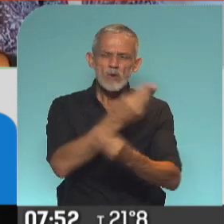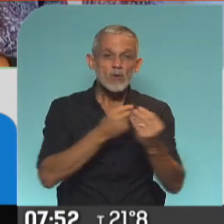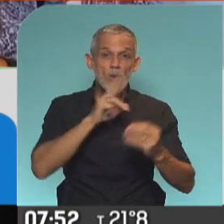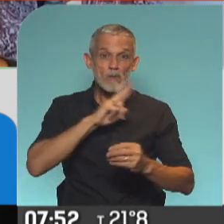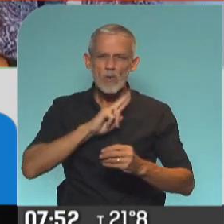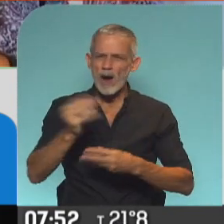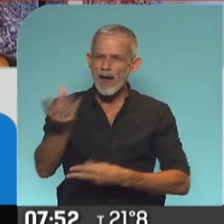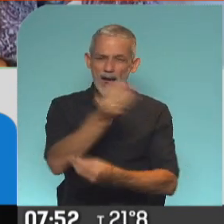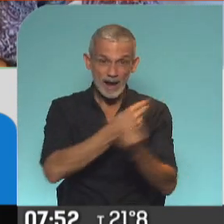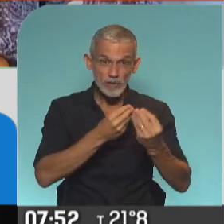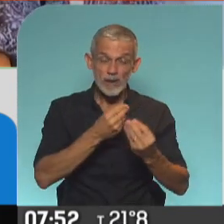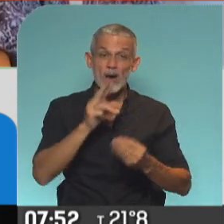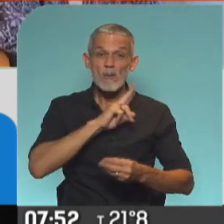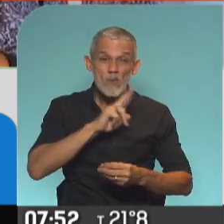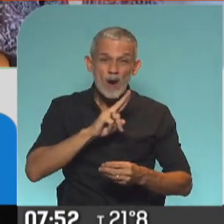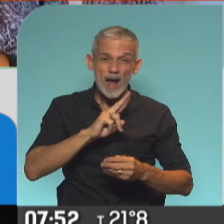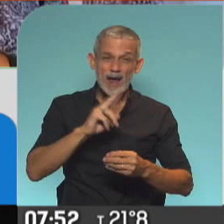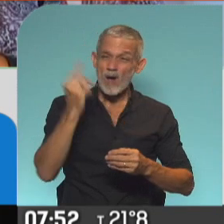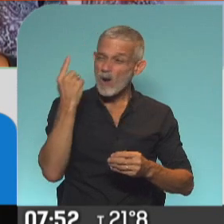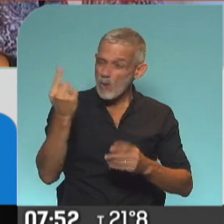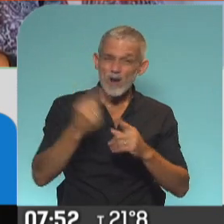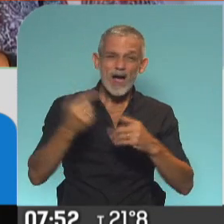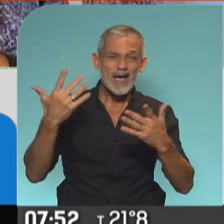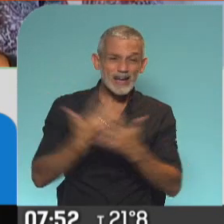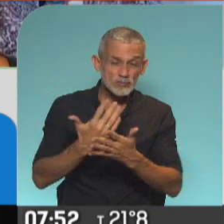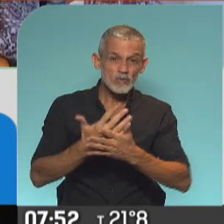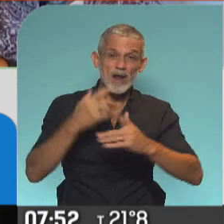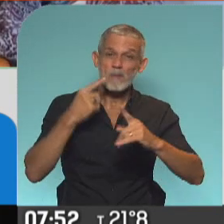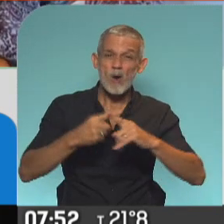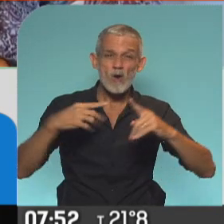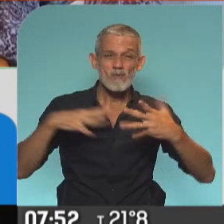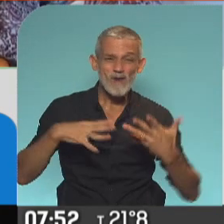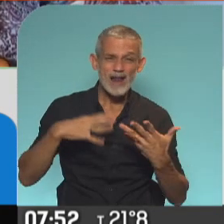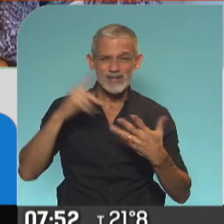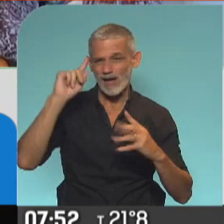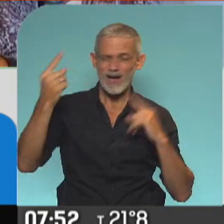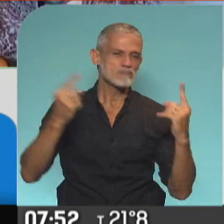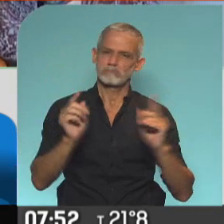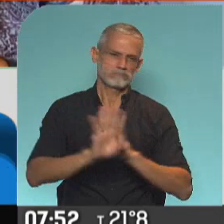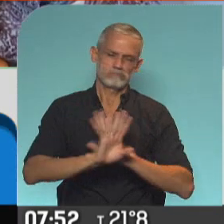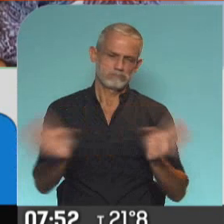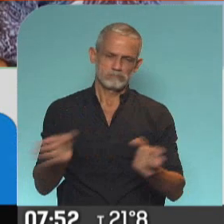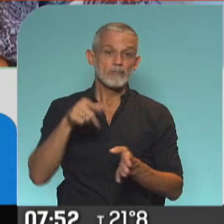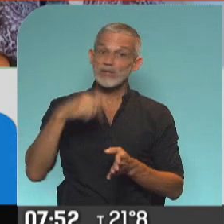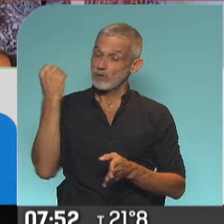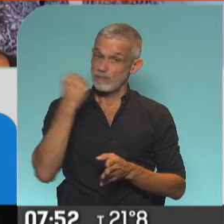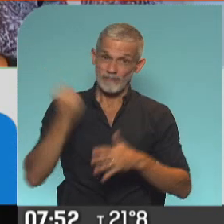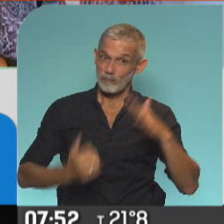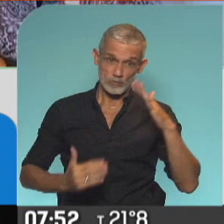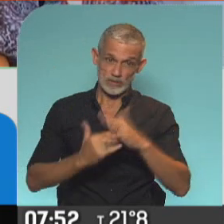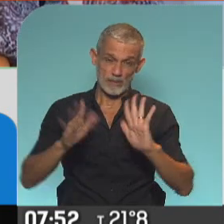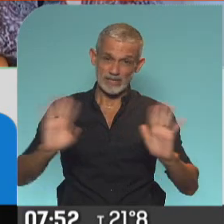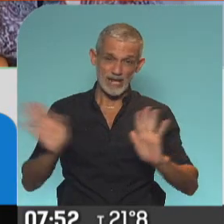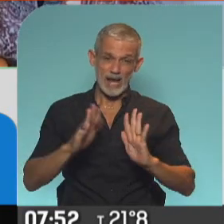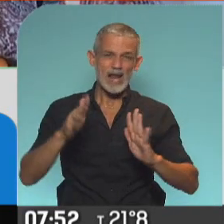haya ninguna mujer que padezca por la falta de autonomía. Esto es fundamental.